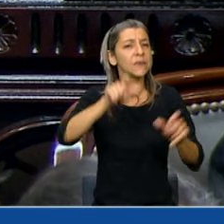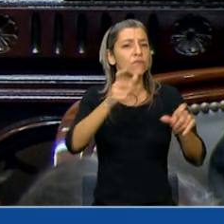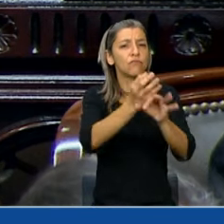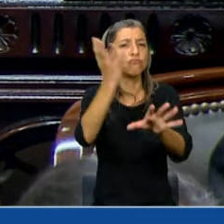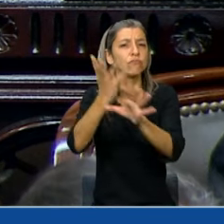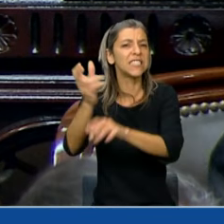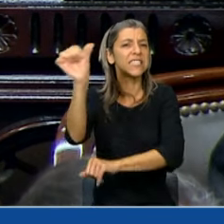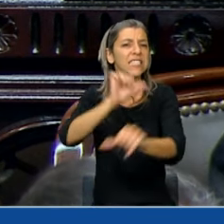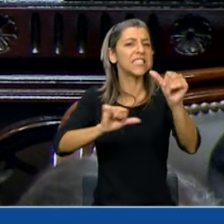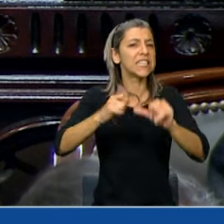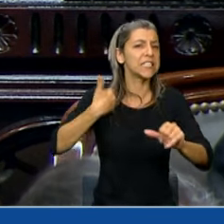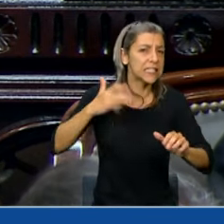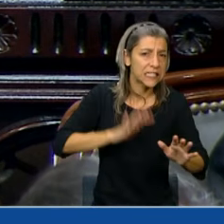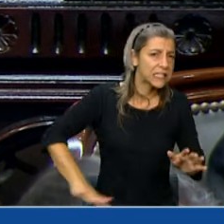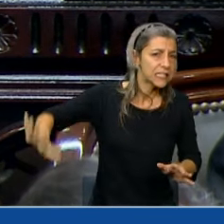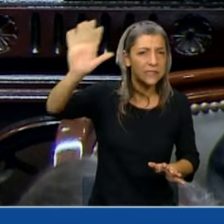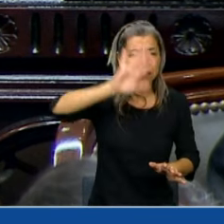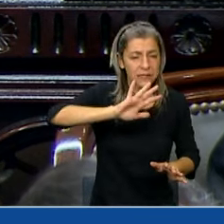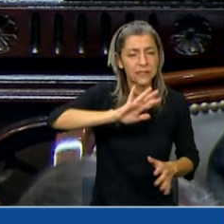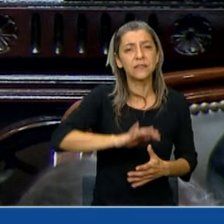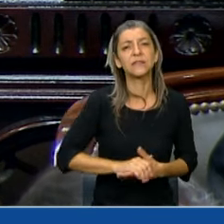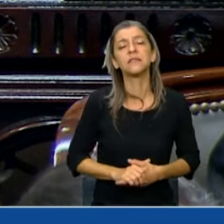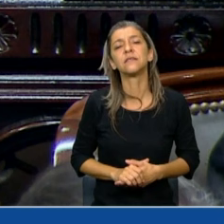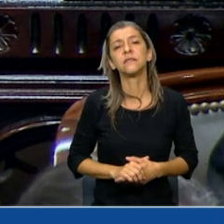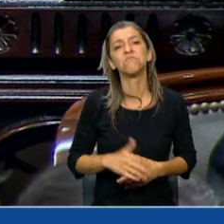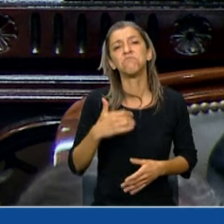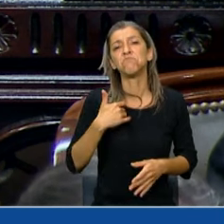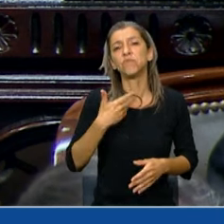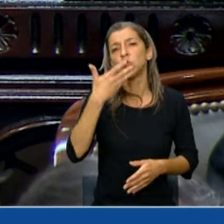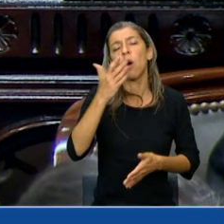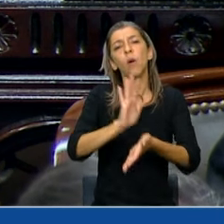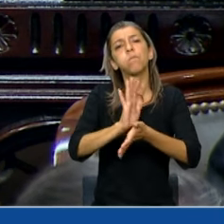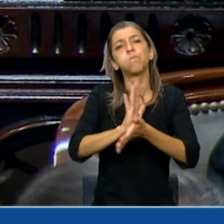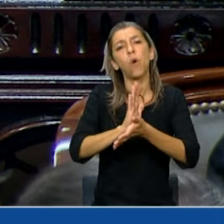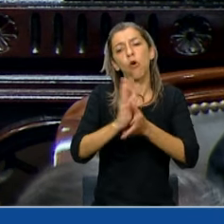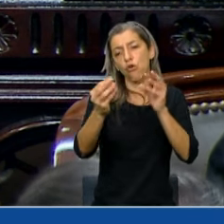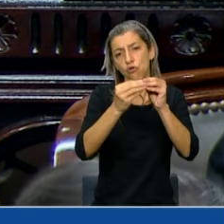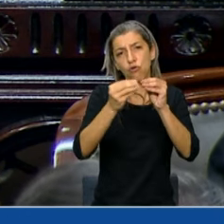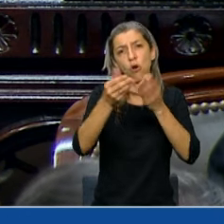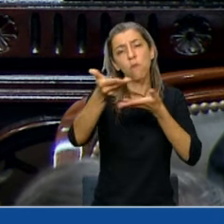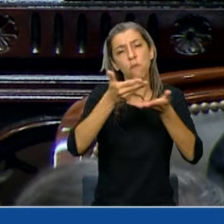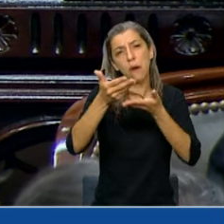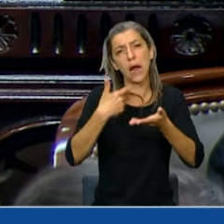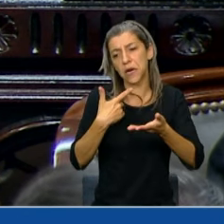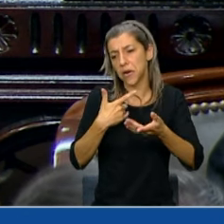científicos de todo el país como un colega y como un